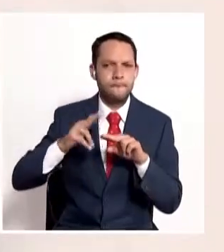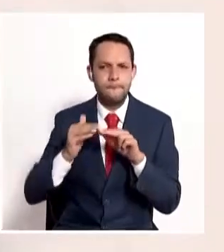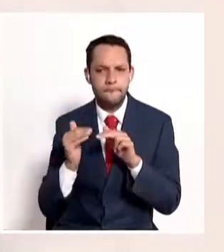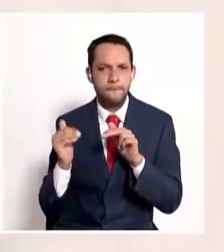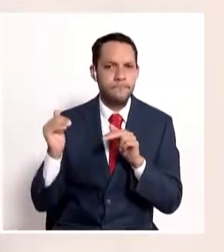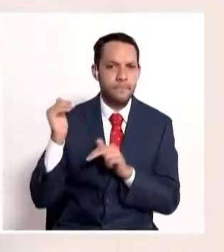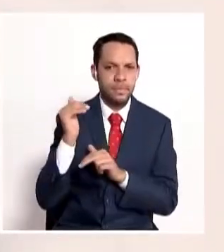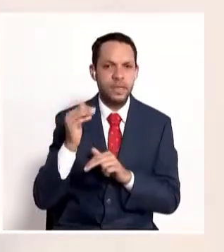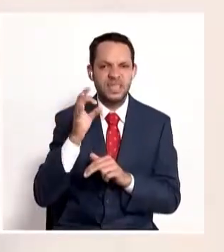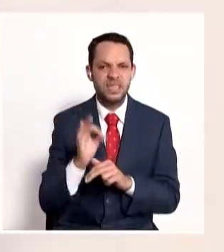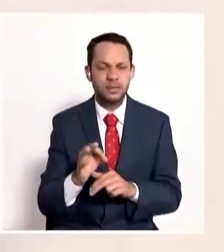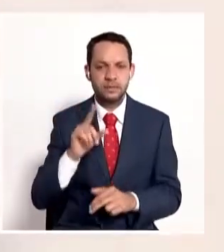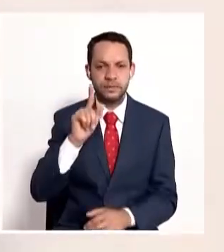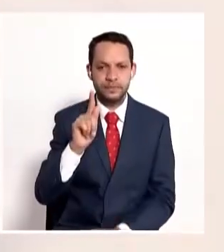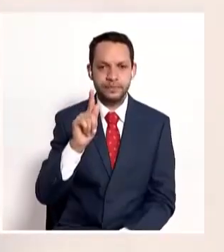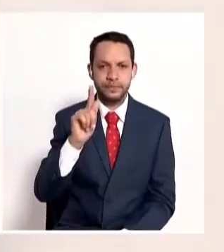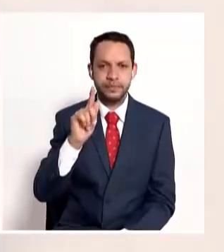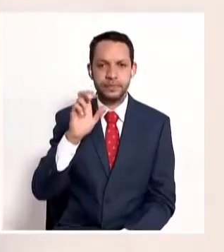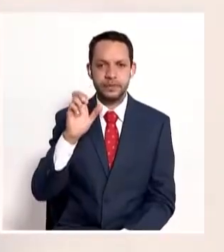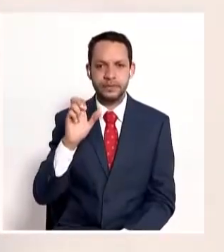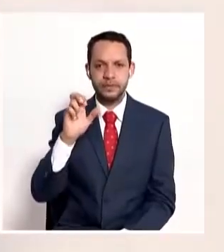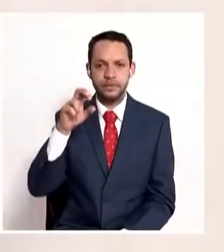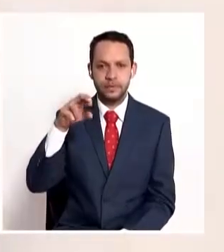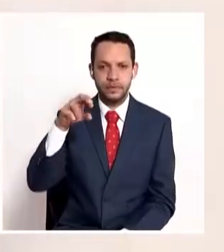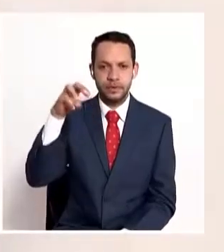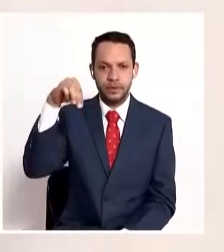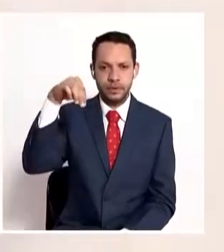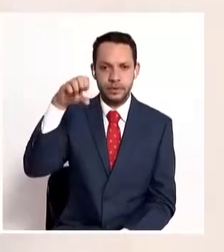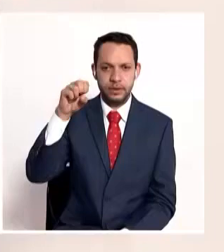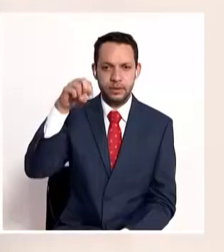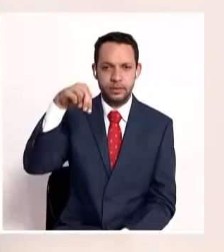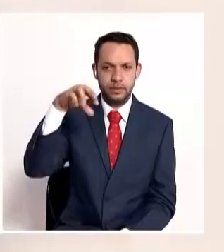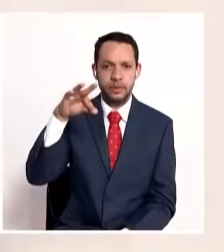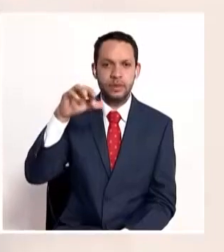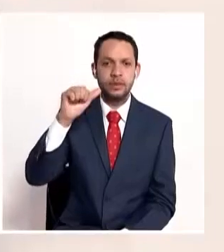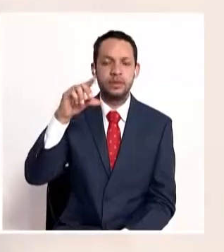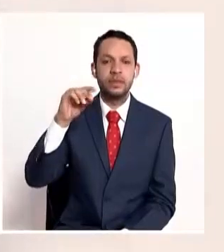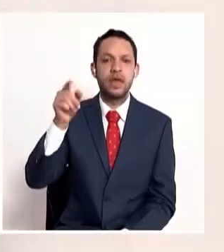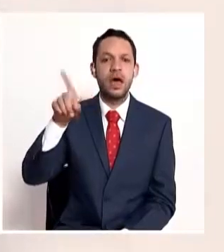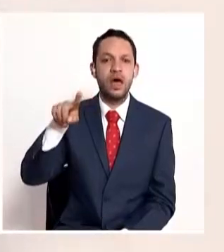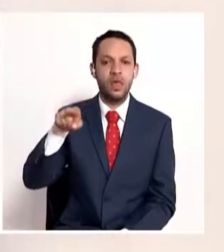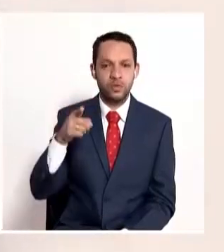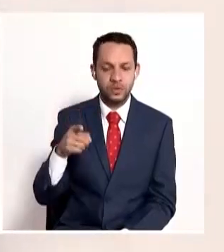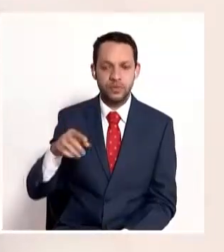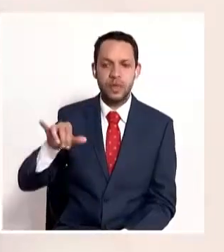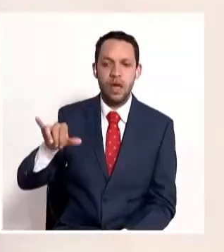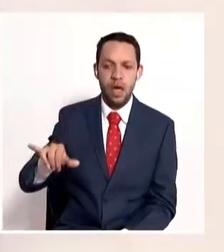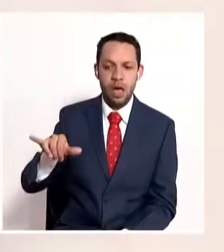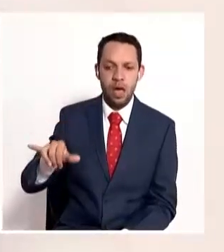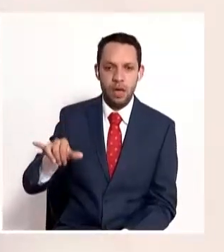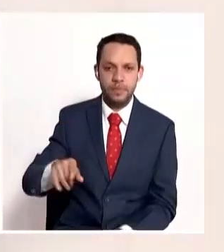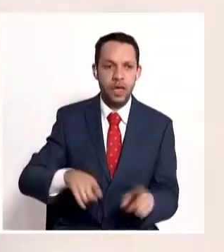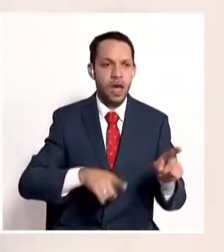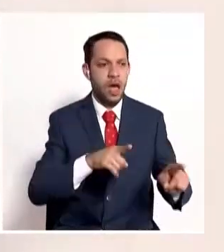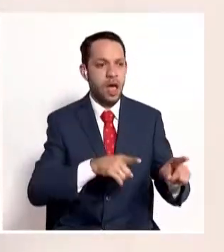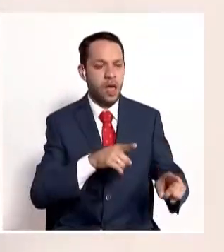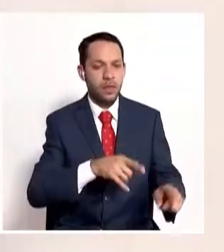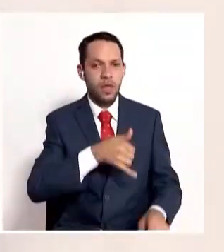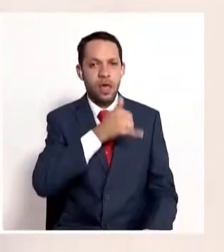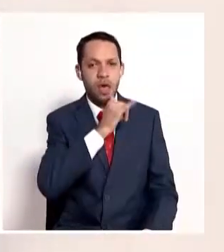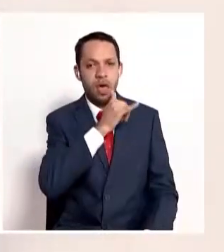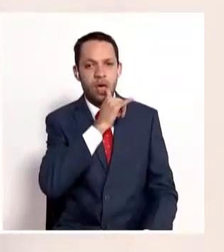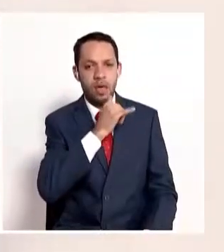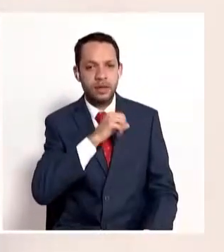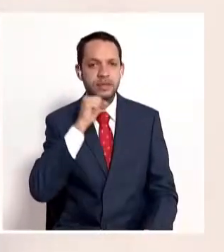fermentados todos aquellos fermentados por eso es que muchas personas dicen tomó cerveza tomo cerveza y me dio a la gota claro